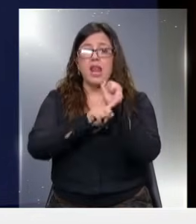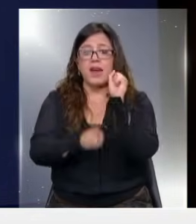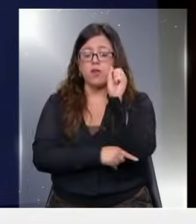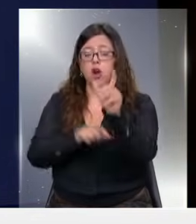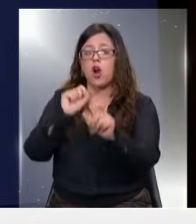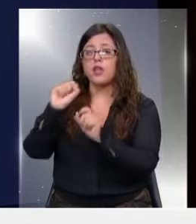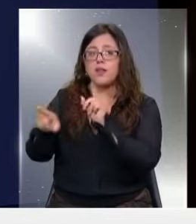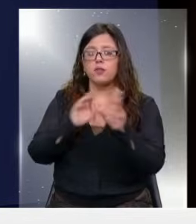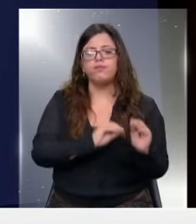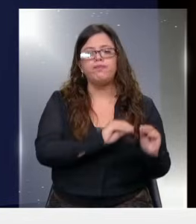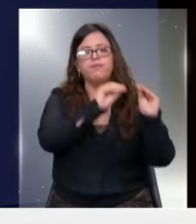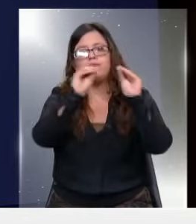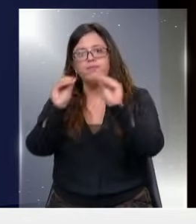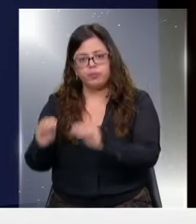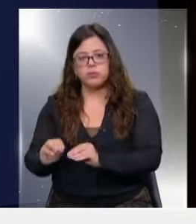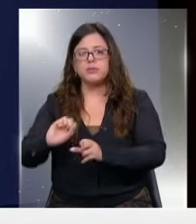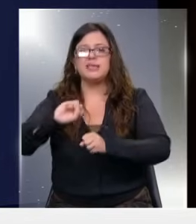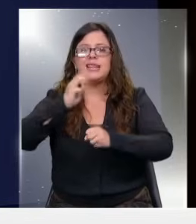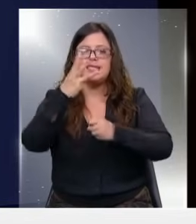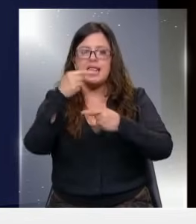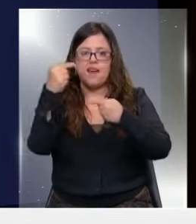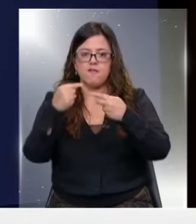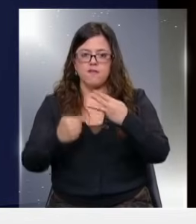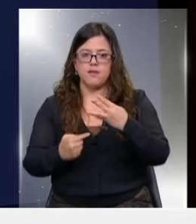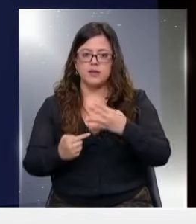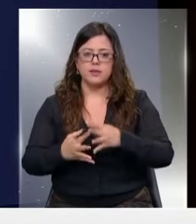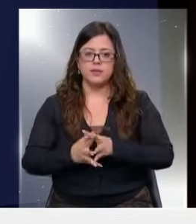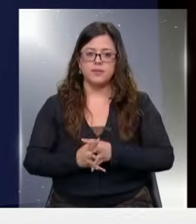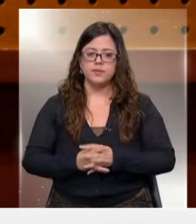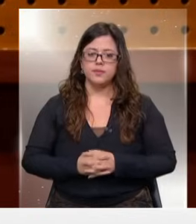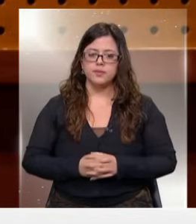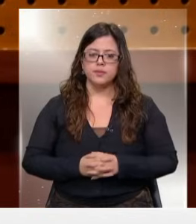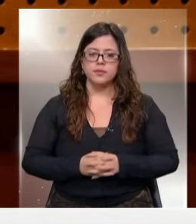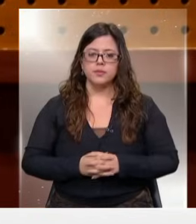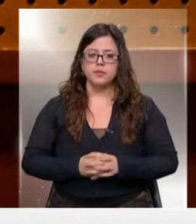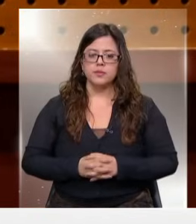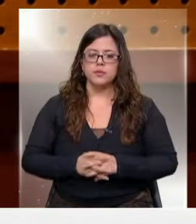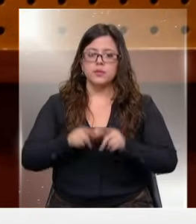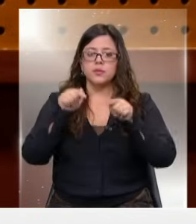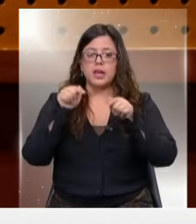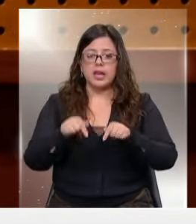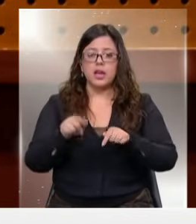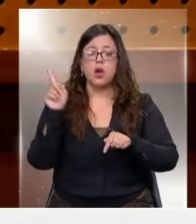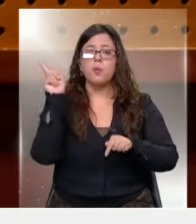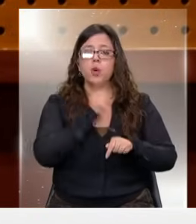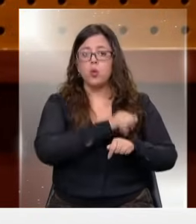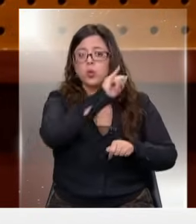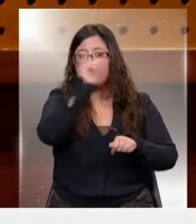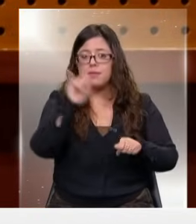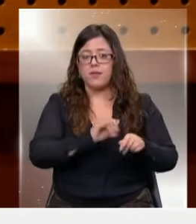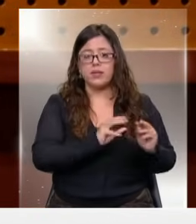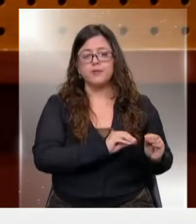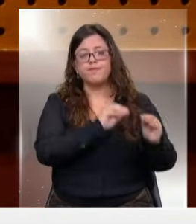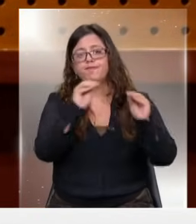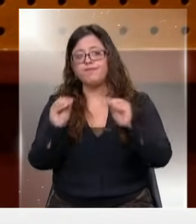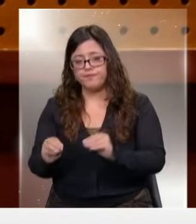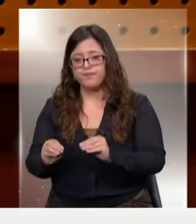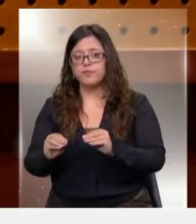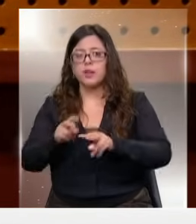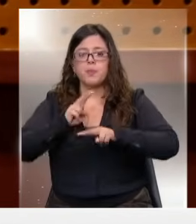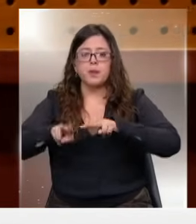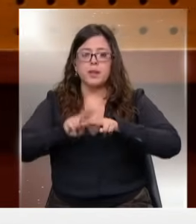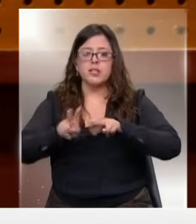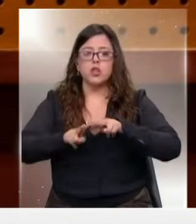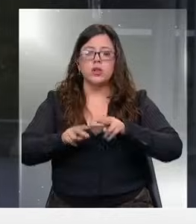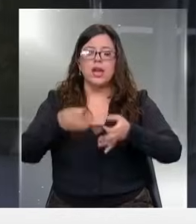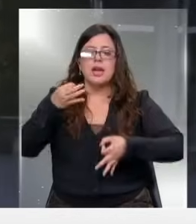fue pospuesta por tercera vez. Vamos a fijar por última vez una nueva fecha de preparación de